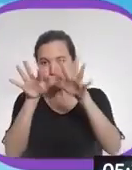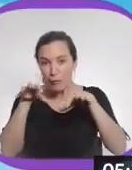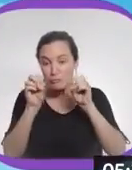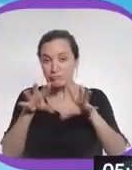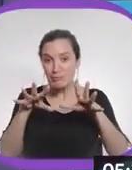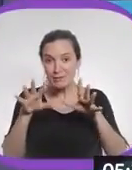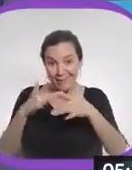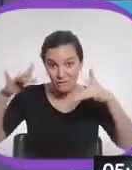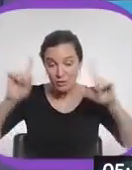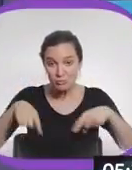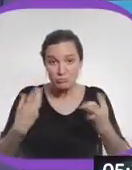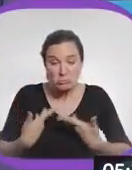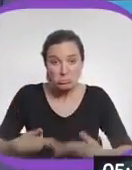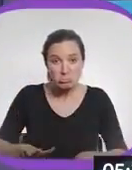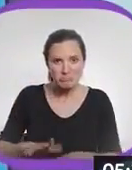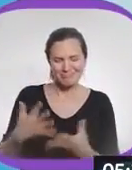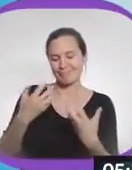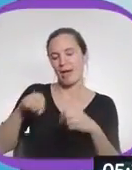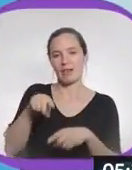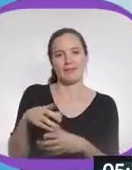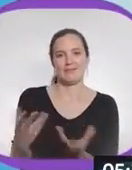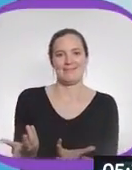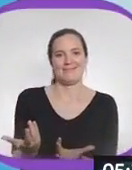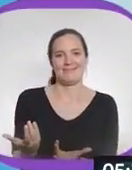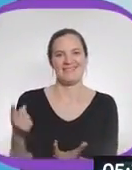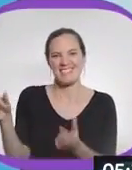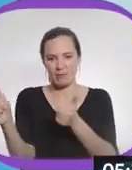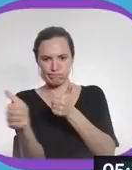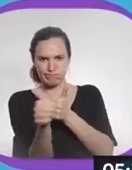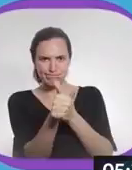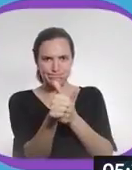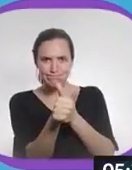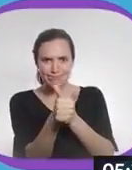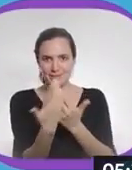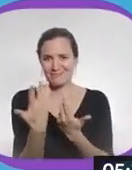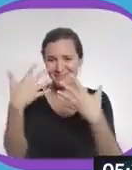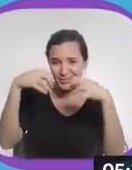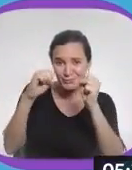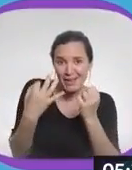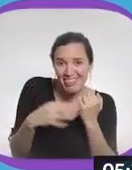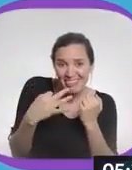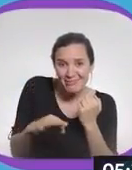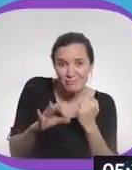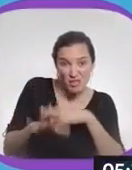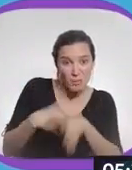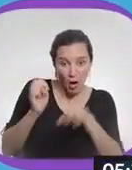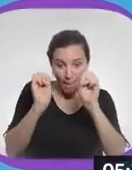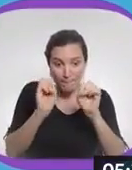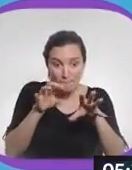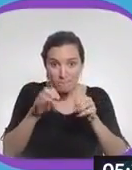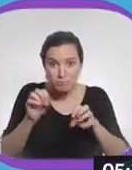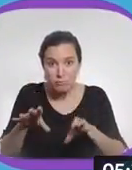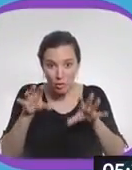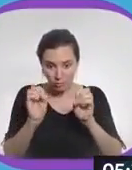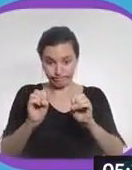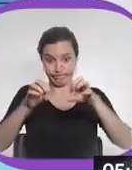la normalidad! ¡No! ¡También me perdí eso! ¡Wanda estaba tapando a Vicky! Debo encontrar la forma de rociar a todos con el polvo mágico para pulgas